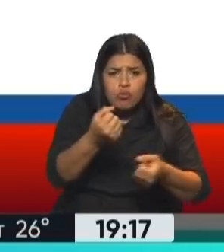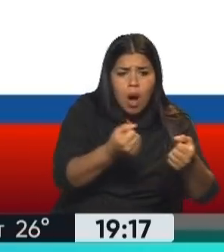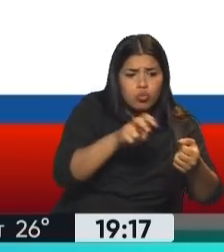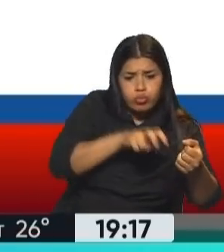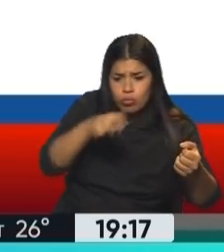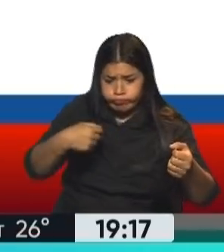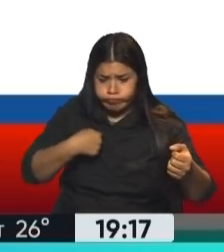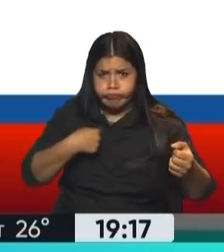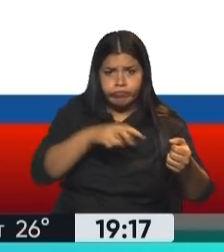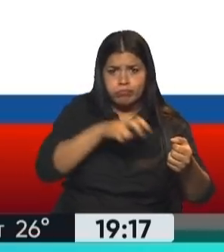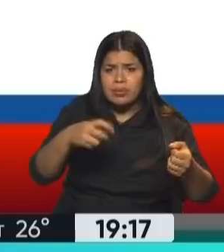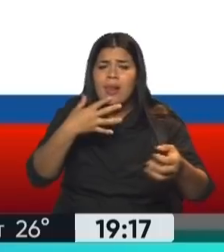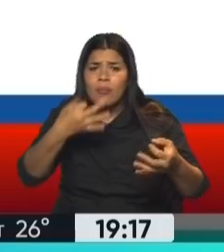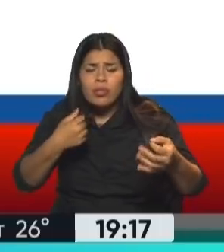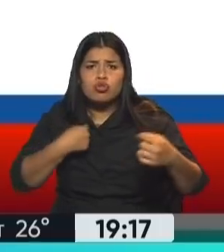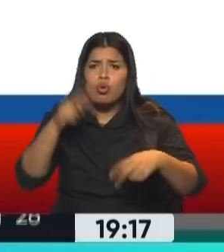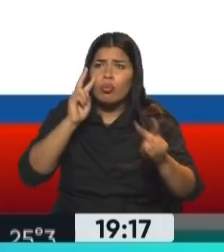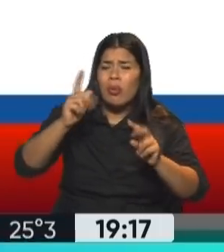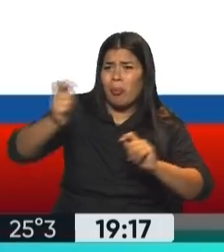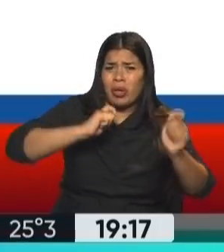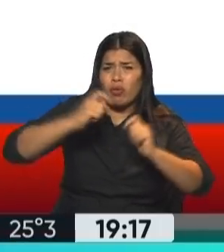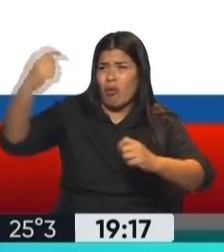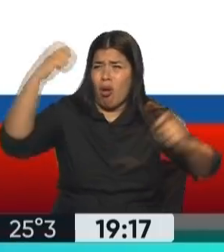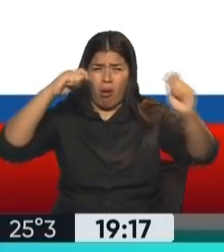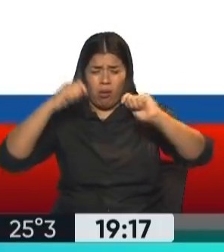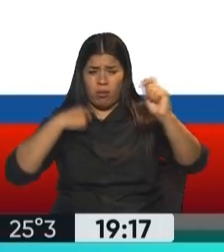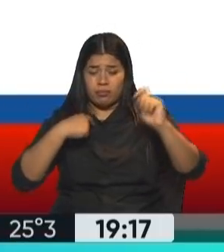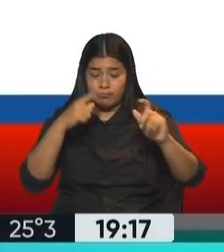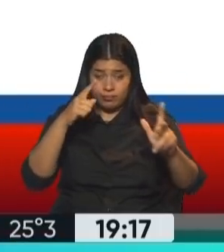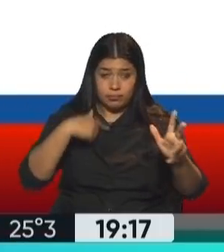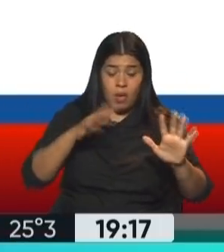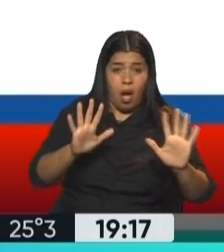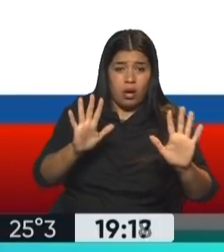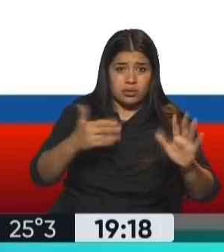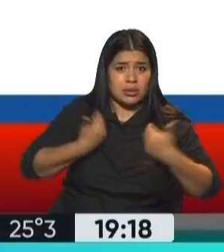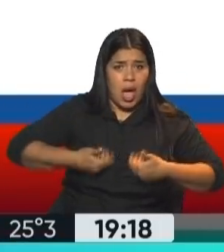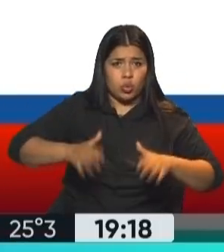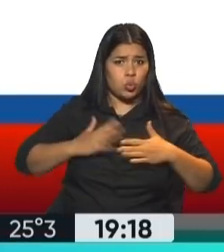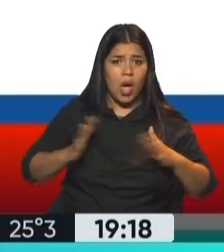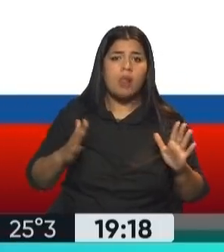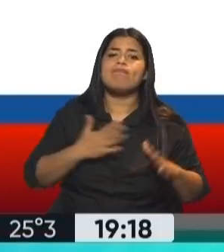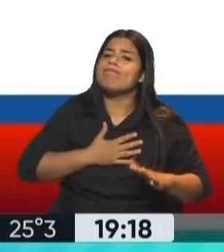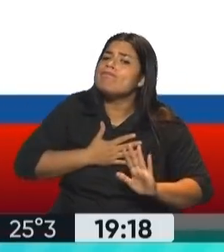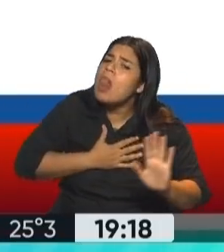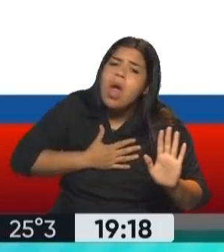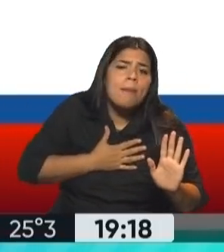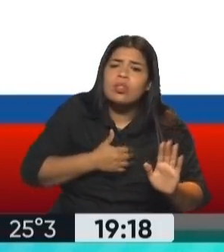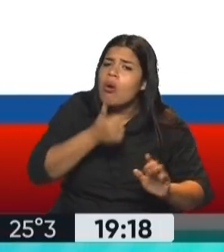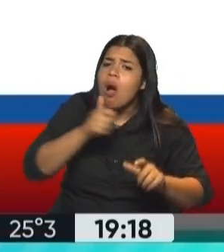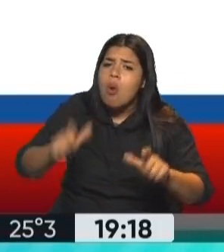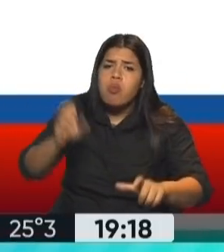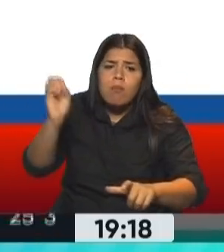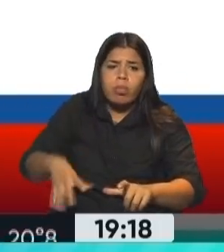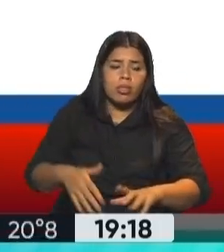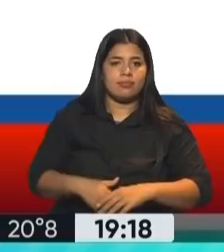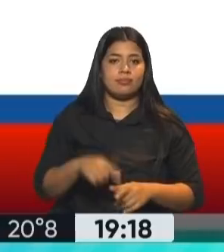Fue un acto reflejo al ver que se me venían los micrófonos encima. Lamento que haya terminado en el agua. Eso también es interesante, que la preocupación es por el micrófono, no